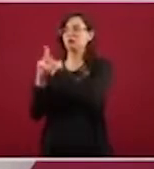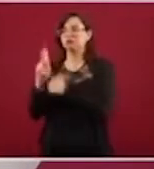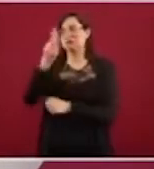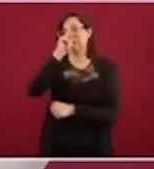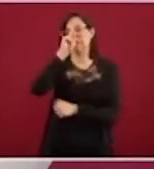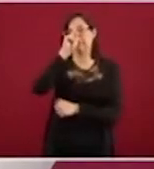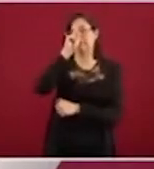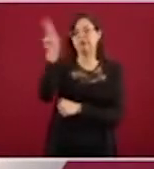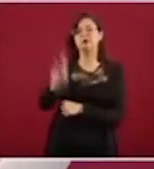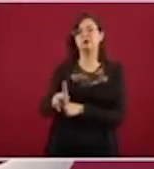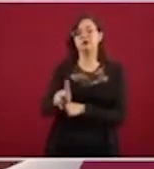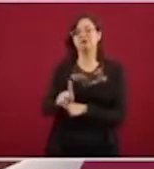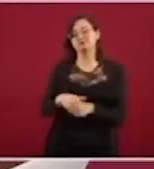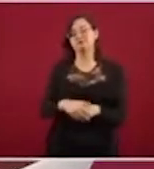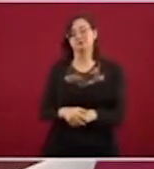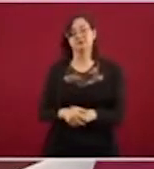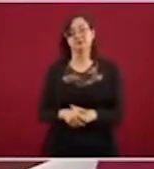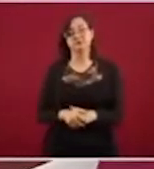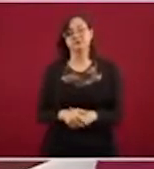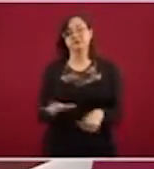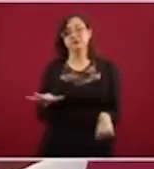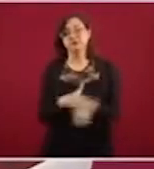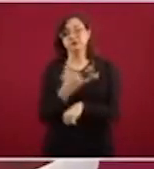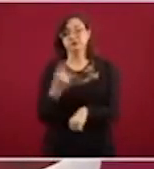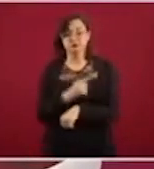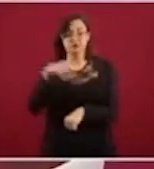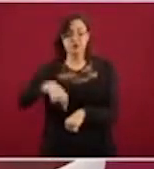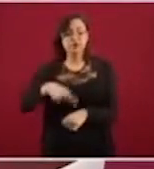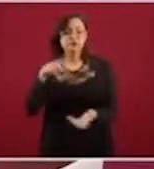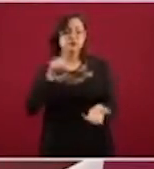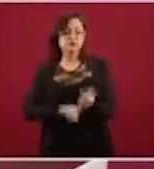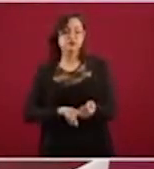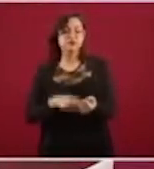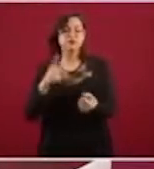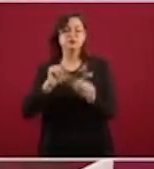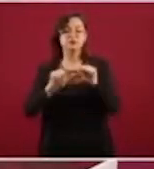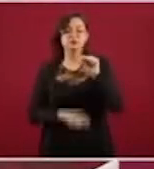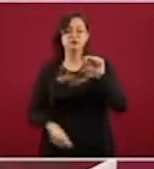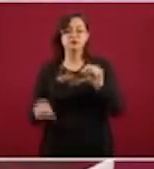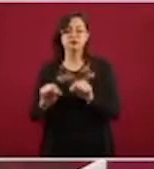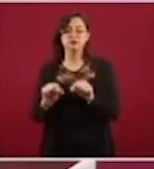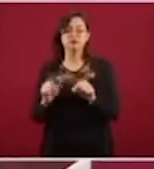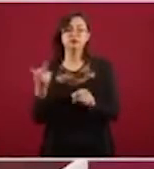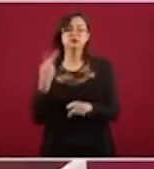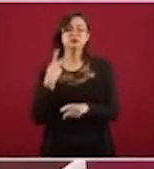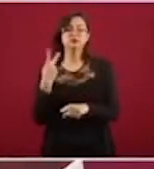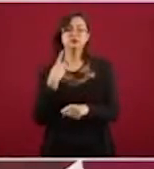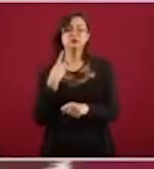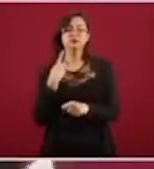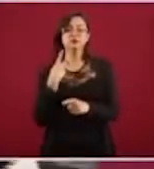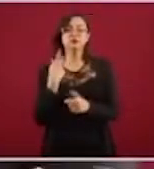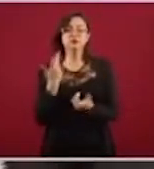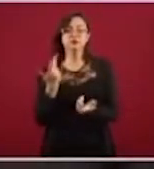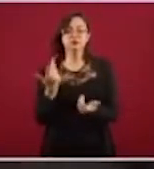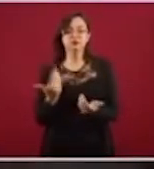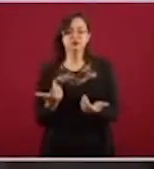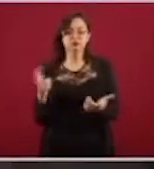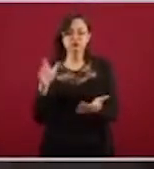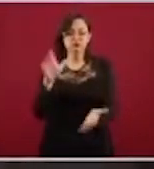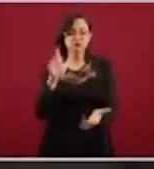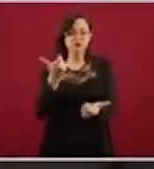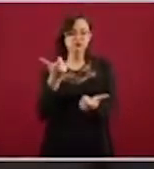decir, porque tenemos una política de distribución del